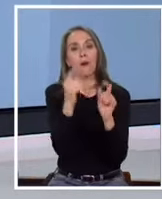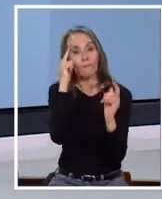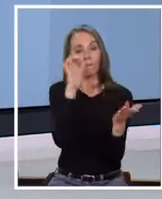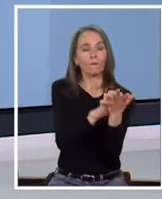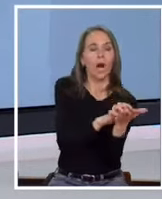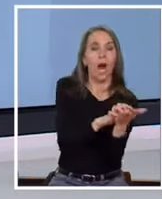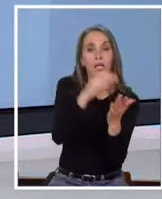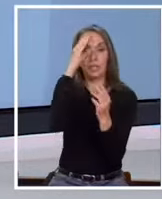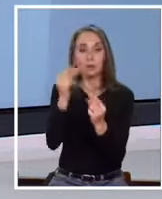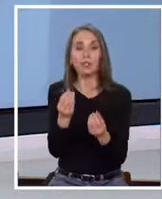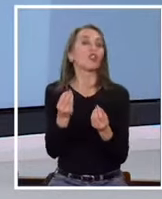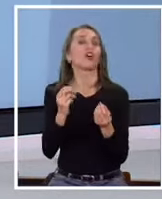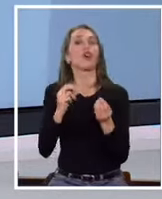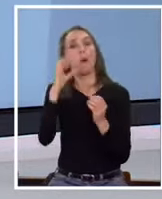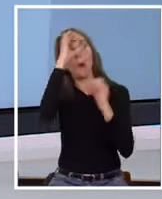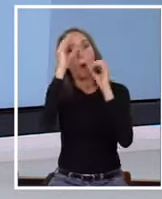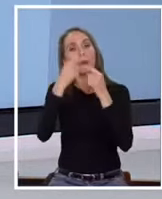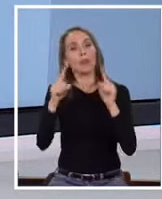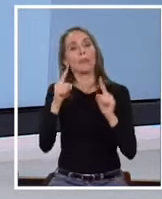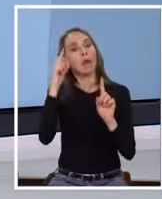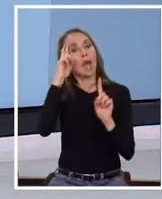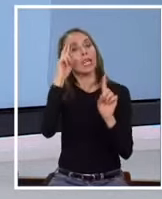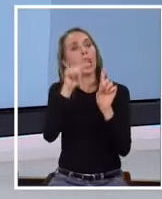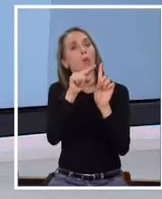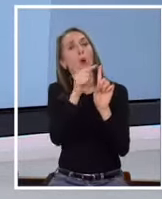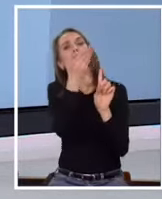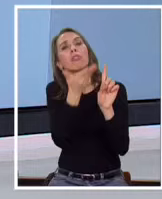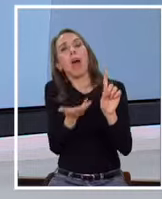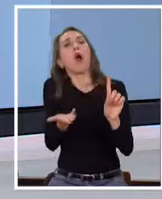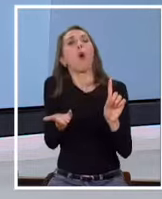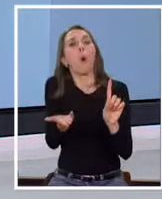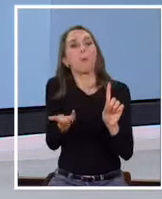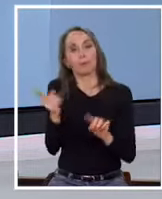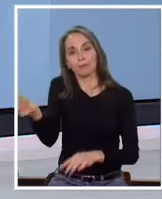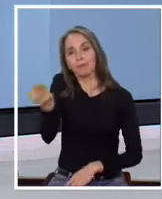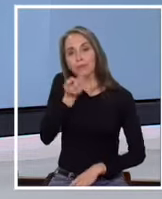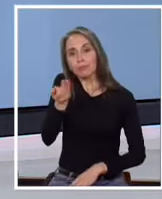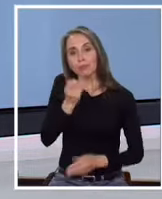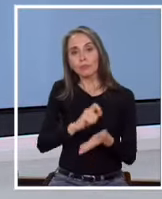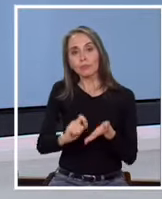torno a cómo recordar hoy su figura. Franco Ferreira nos cuenta más.